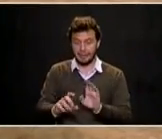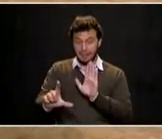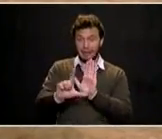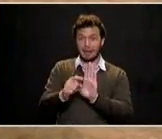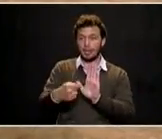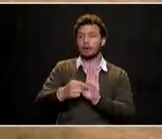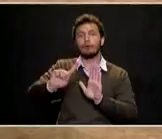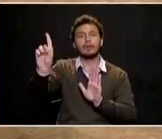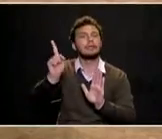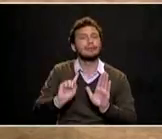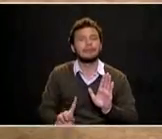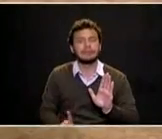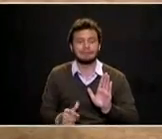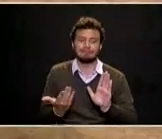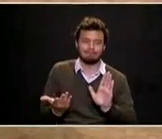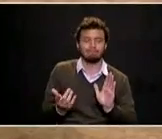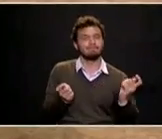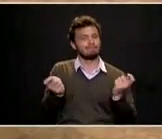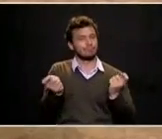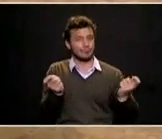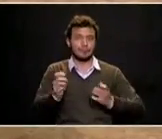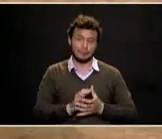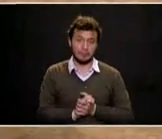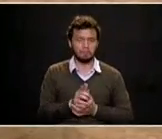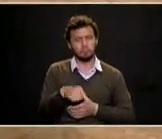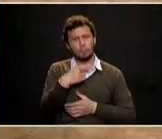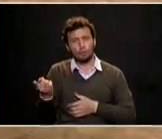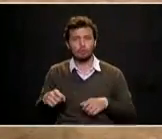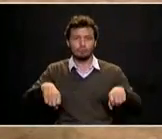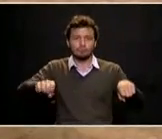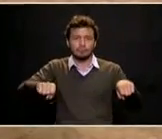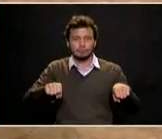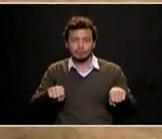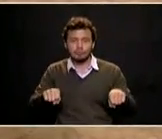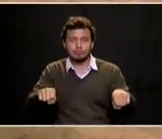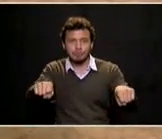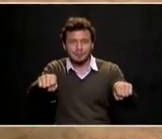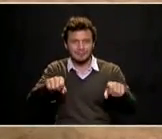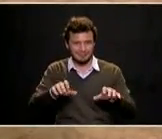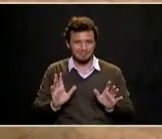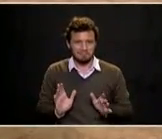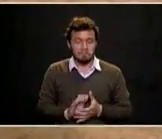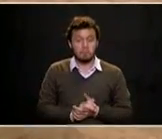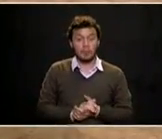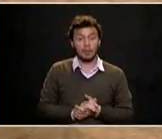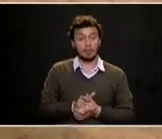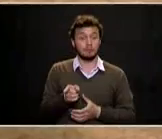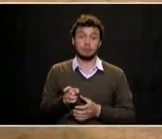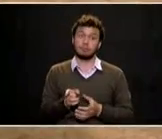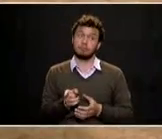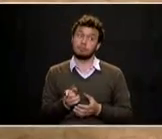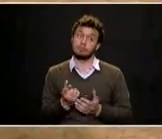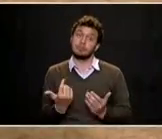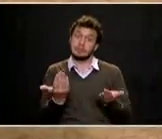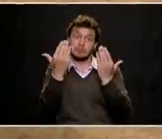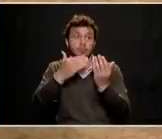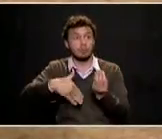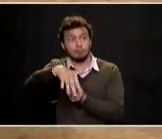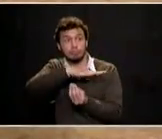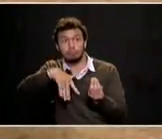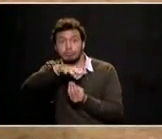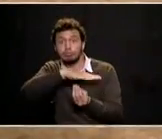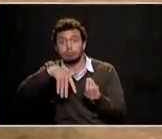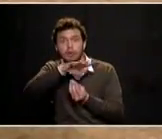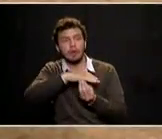maravilloso para reducir la contaminación en la ciudad, para al menos para los viajes cortos, hacer desplazamientos cortos en